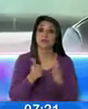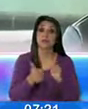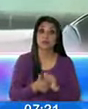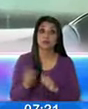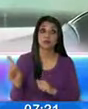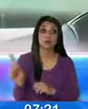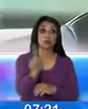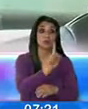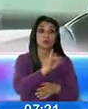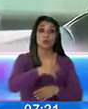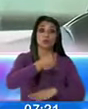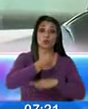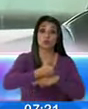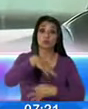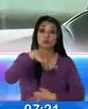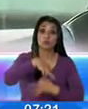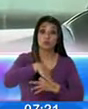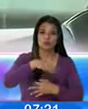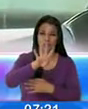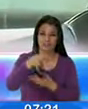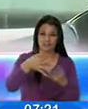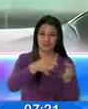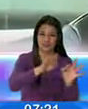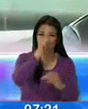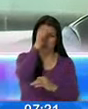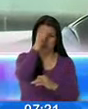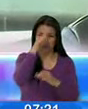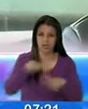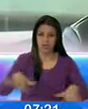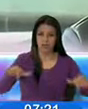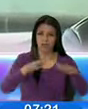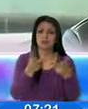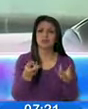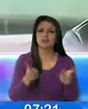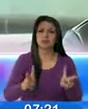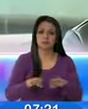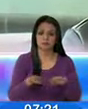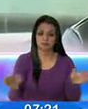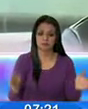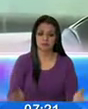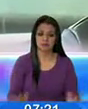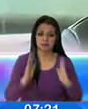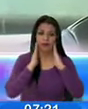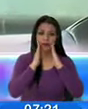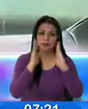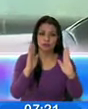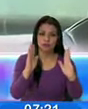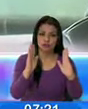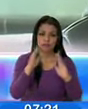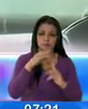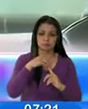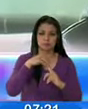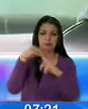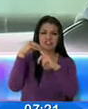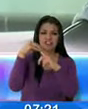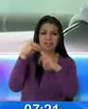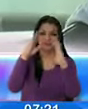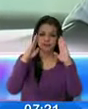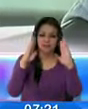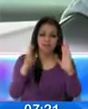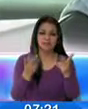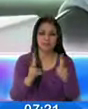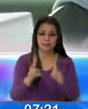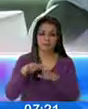juntas receptoras del voto el día 4 de febrero tendremos ubicadas una mesa de atención preferente y también una mesa de información.